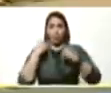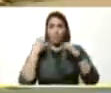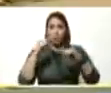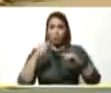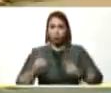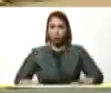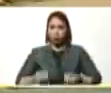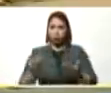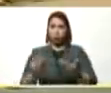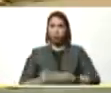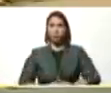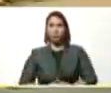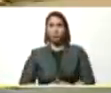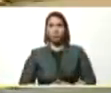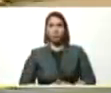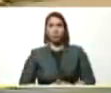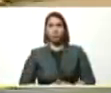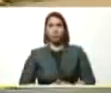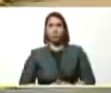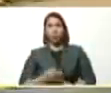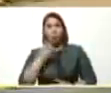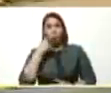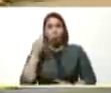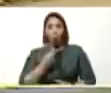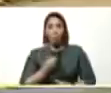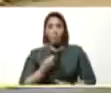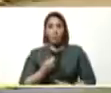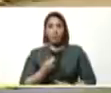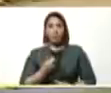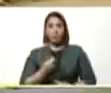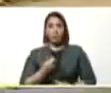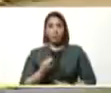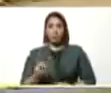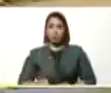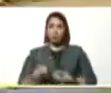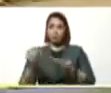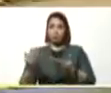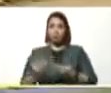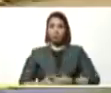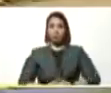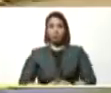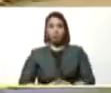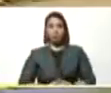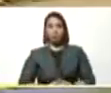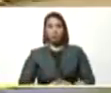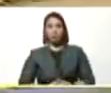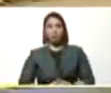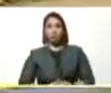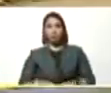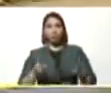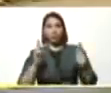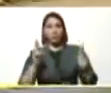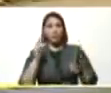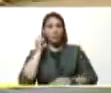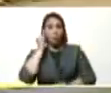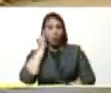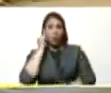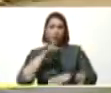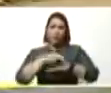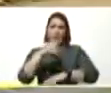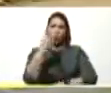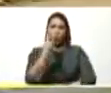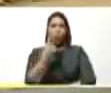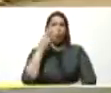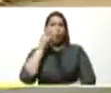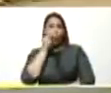entregar, por fin un hombre, Amílcar. Por fin las mujeres dejan que un hombre tome